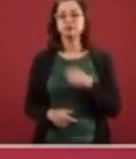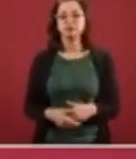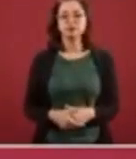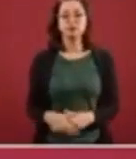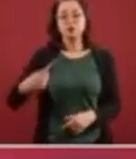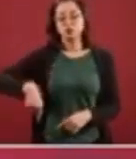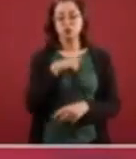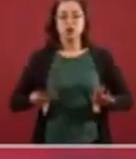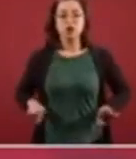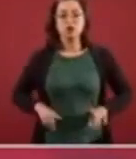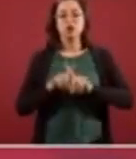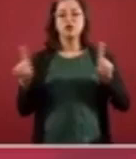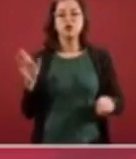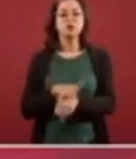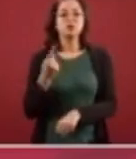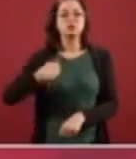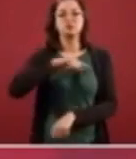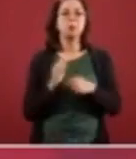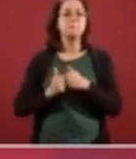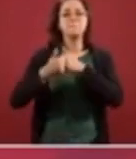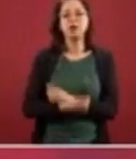iguales, ¿por qué? Porque no encubrimos.